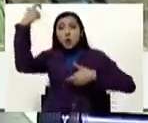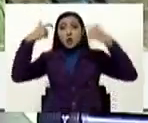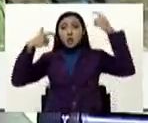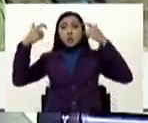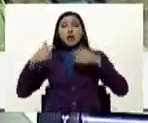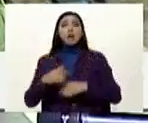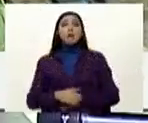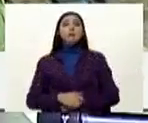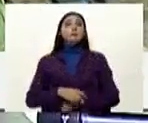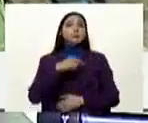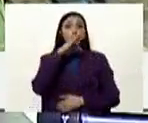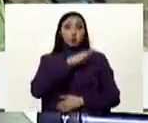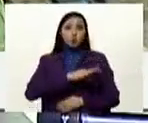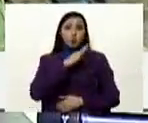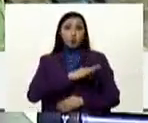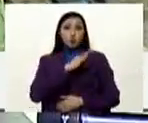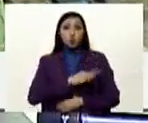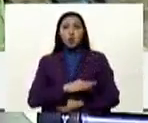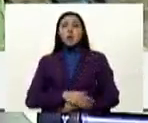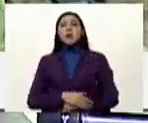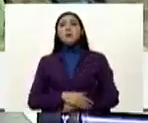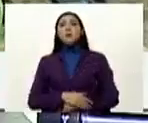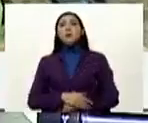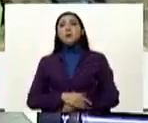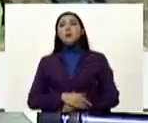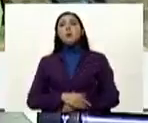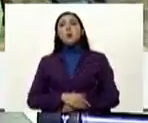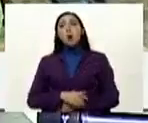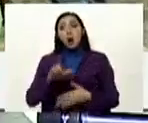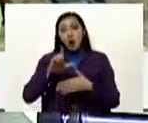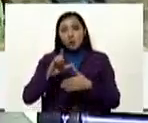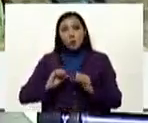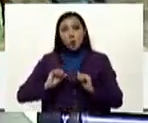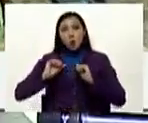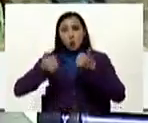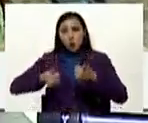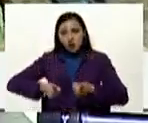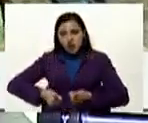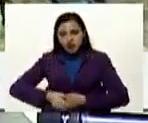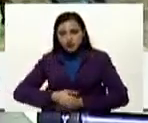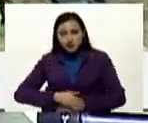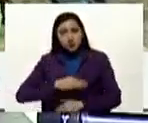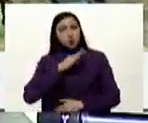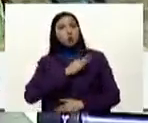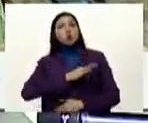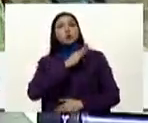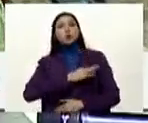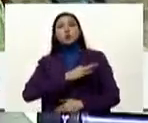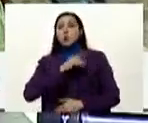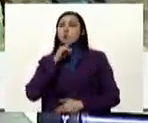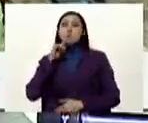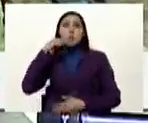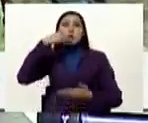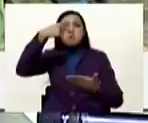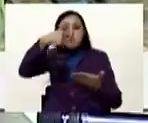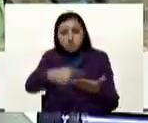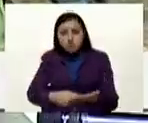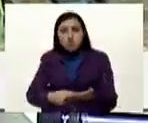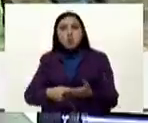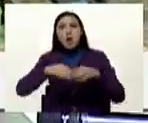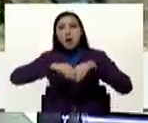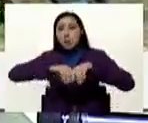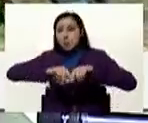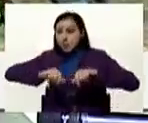el socialismo indoamericano original, el socialismo original de estas